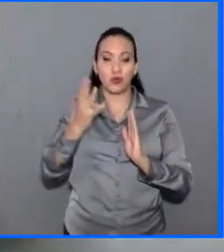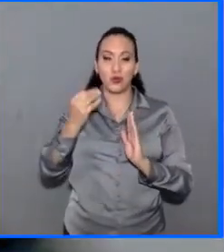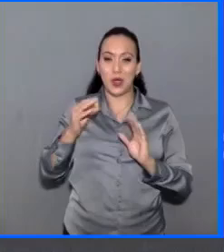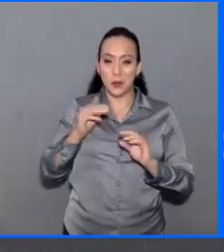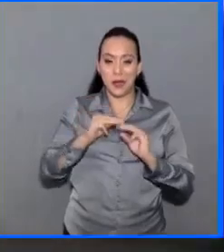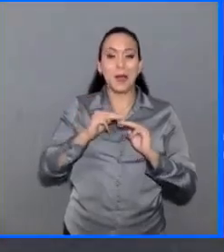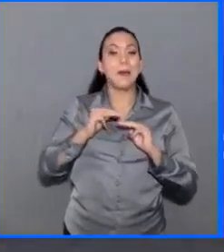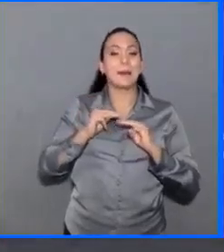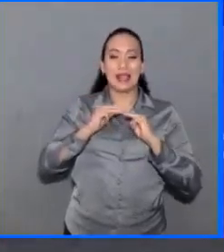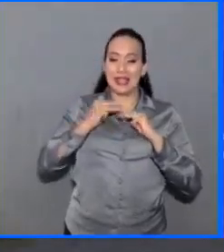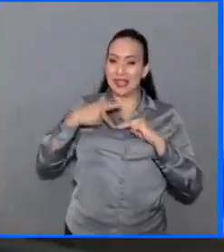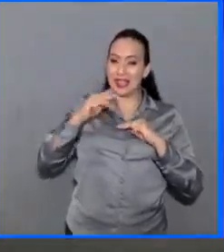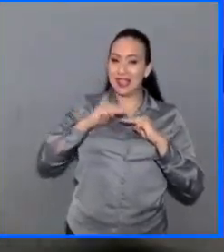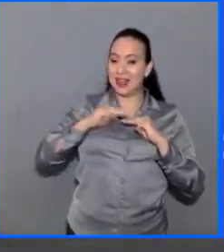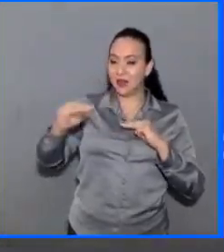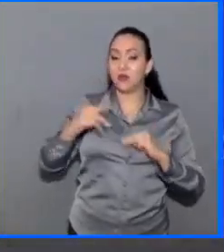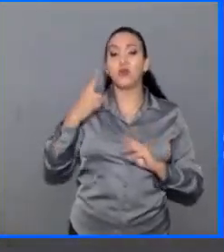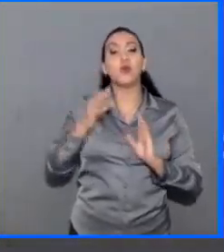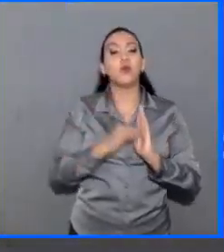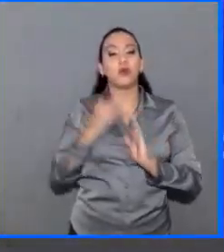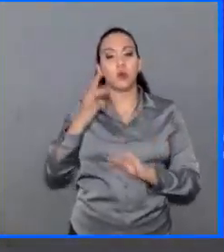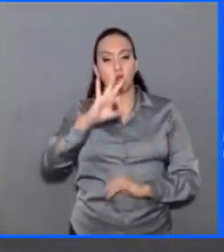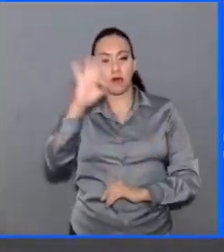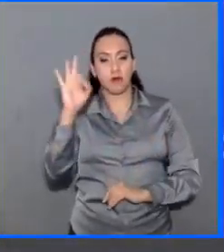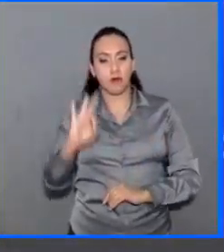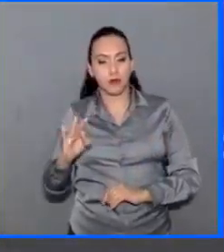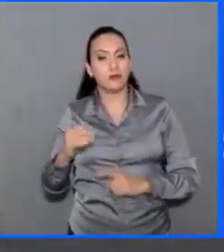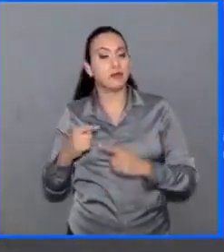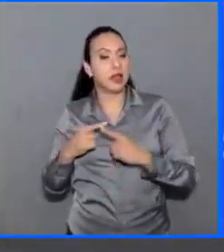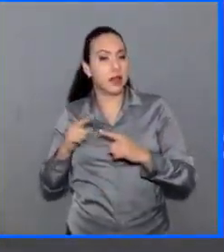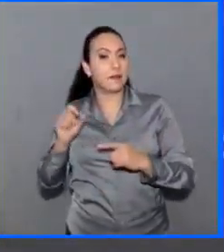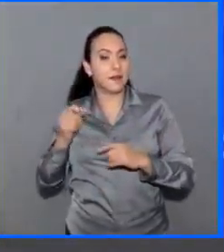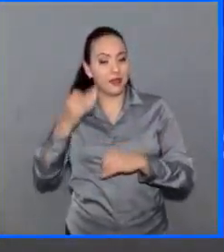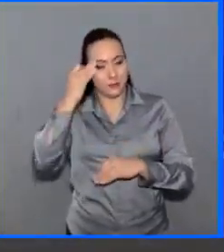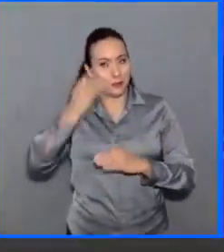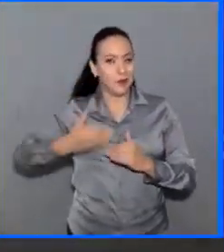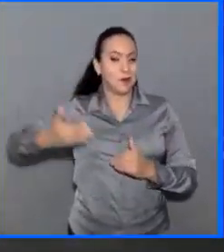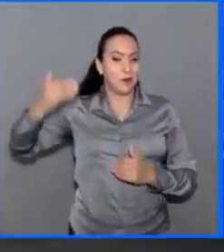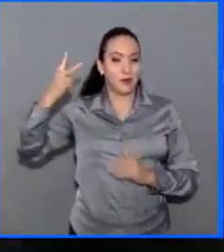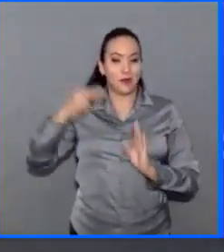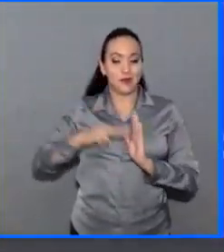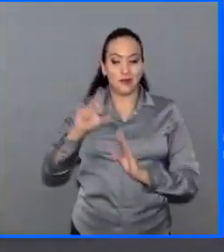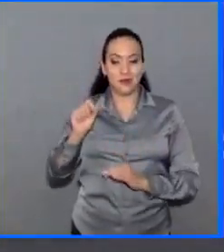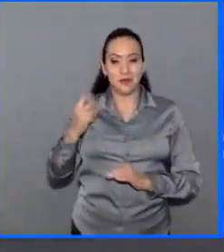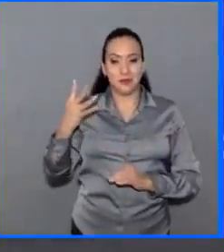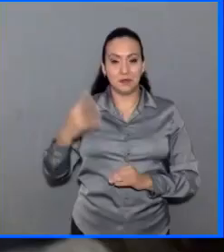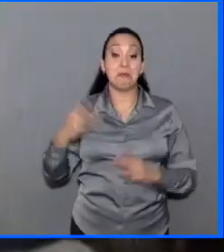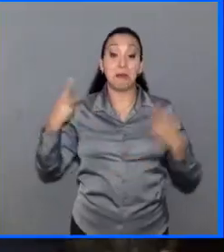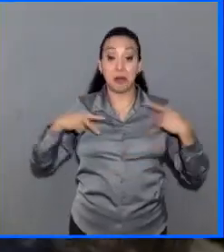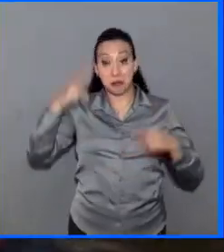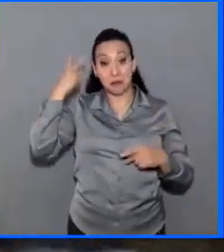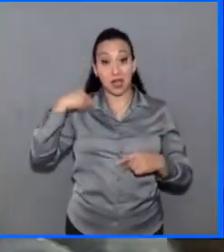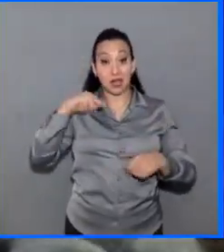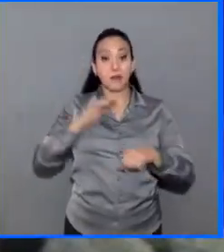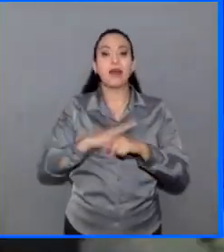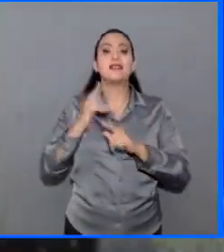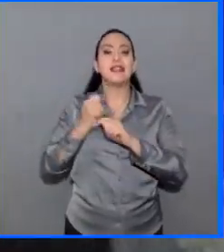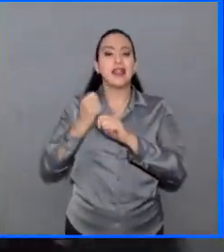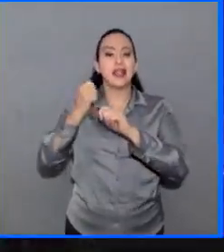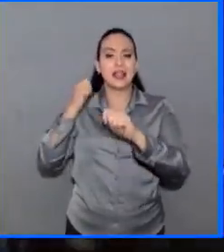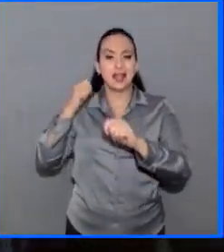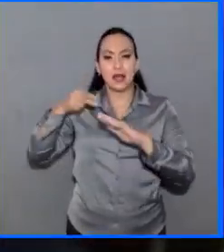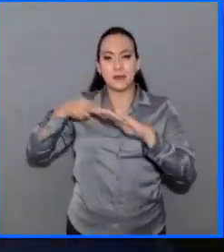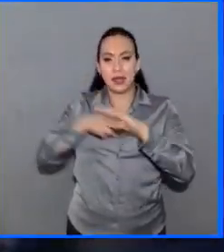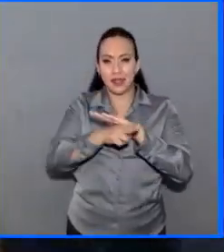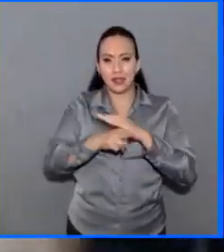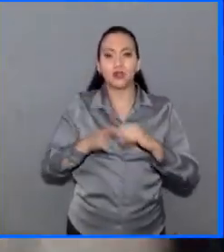del 1.4% con respecto al mismo periodo de 2024. El sistema de transporte colectivo Metro fue el medio